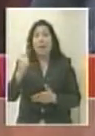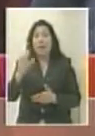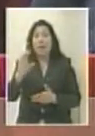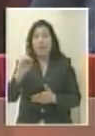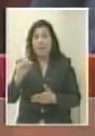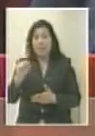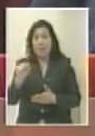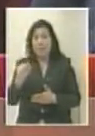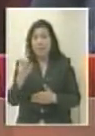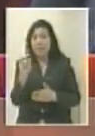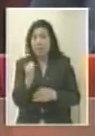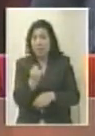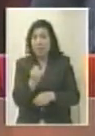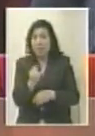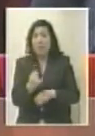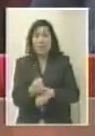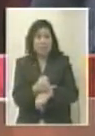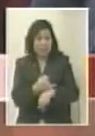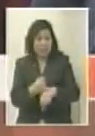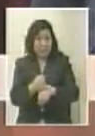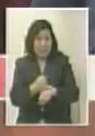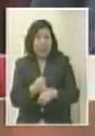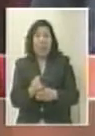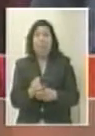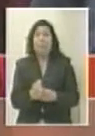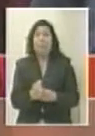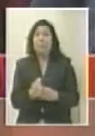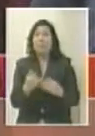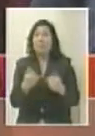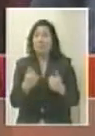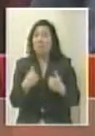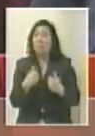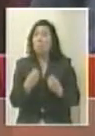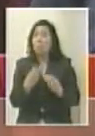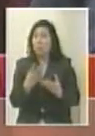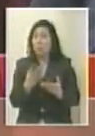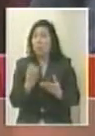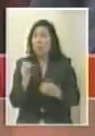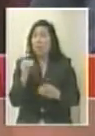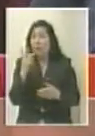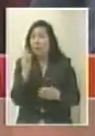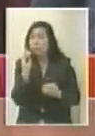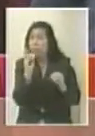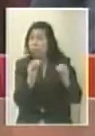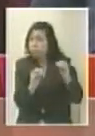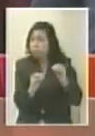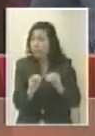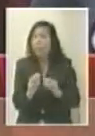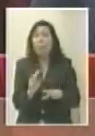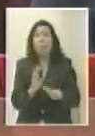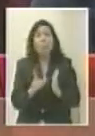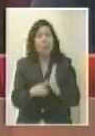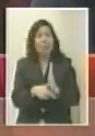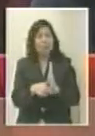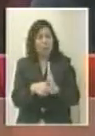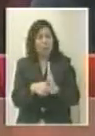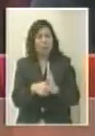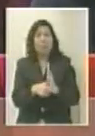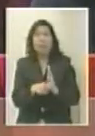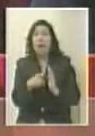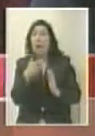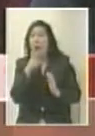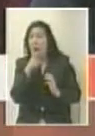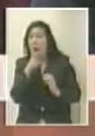Reserva Nacional de Islas y Puntas Guaneras, sobre lo cual el Ministerio tiene todavía mucho que aportar. Está el tema de cuenca,